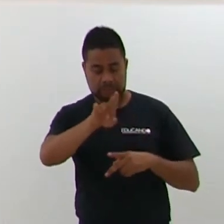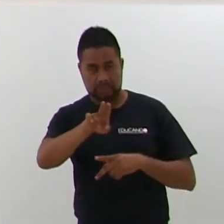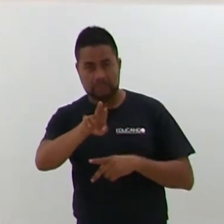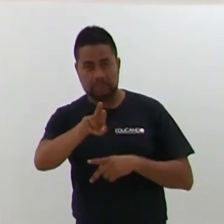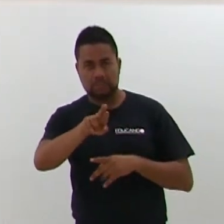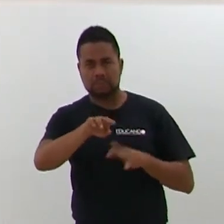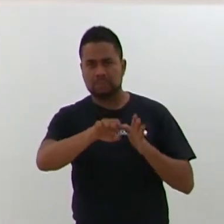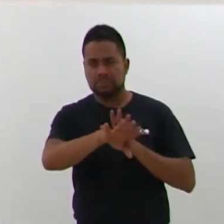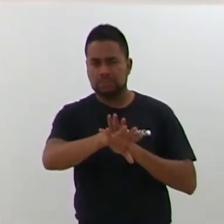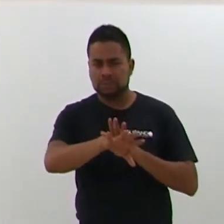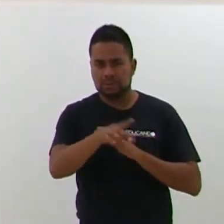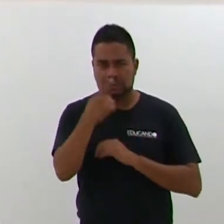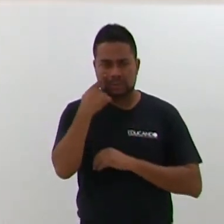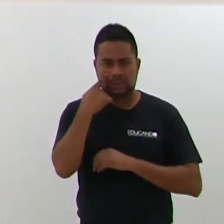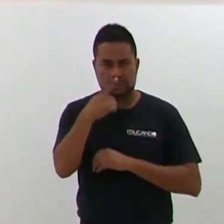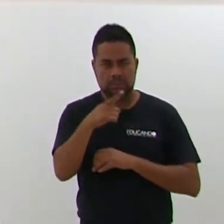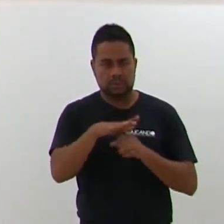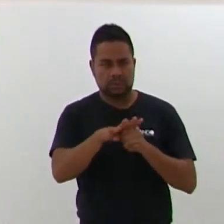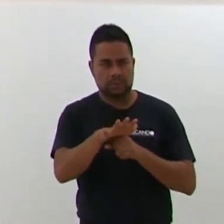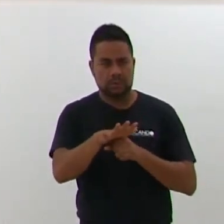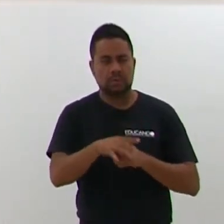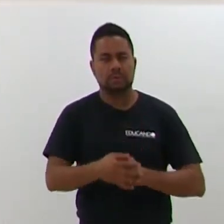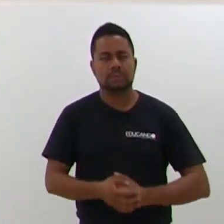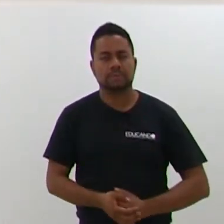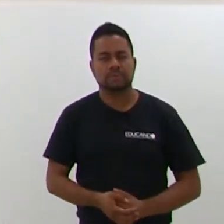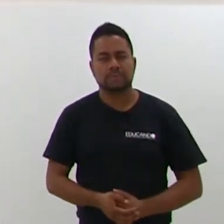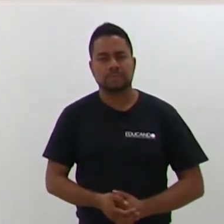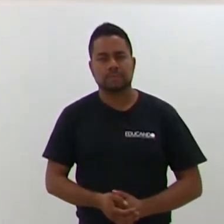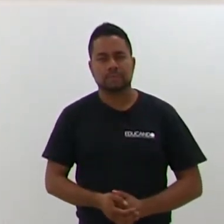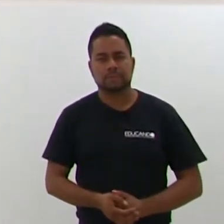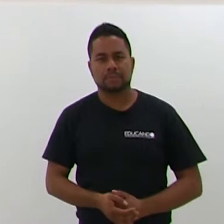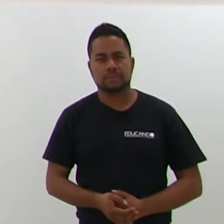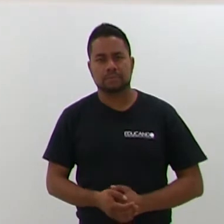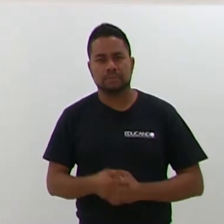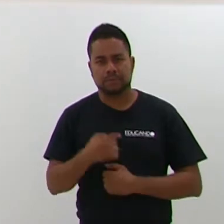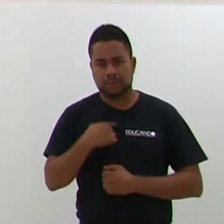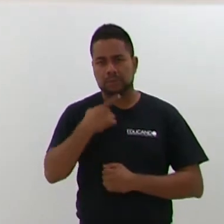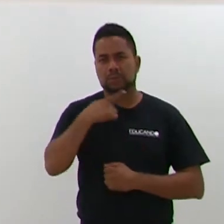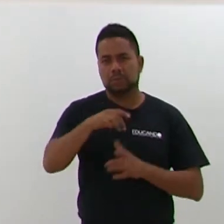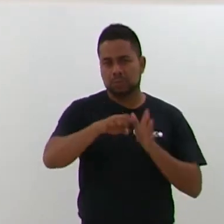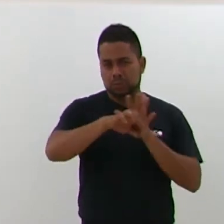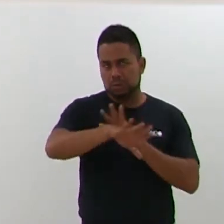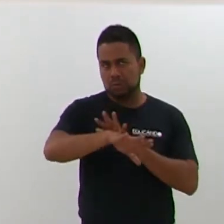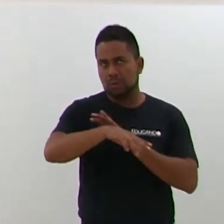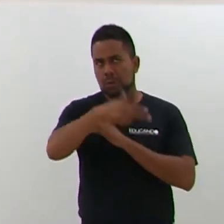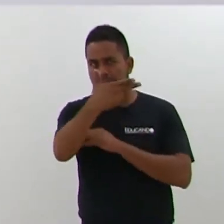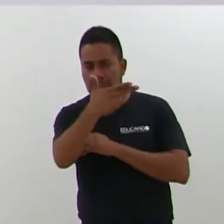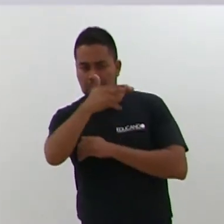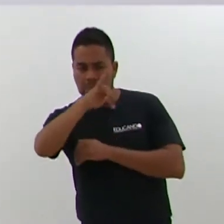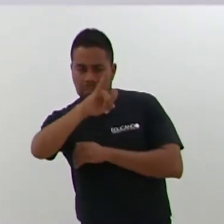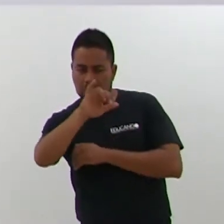muchas palabras. Dentro de ellas, yo vamos a comentar del hidrógeno, por ejemplo,